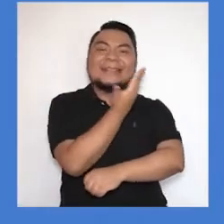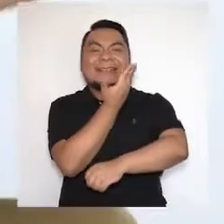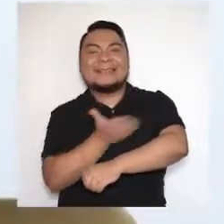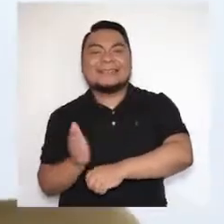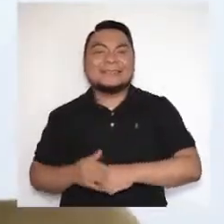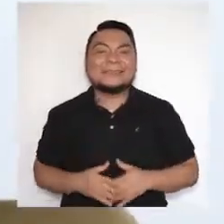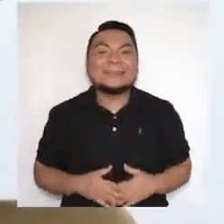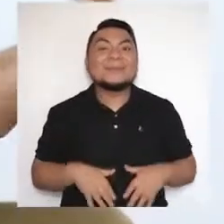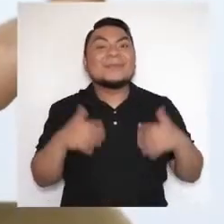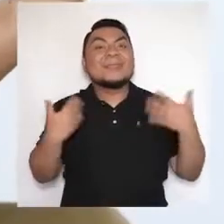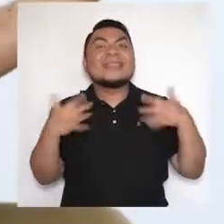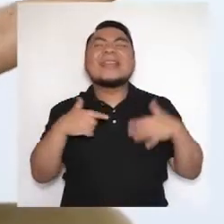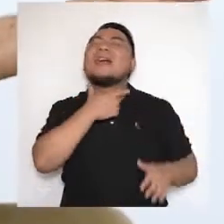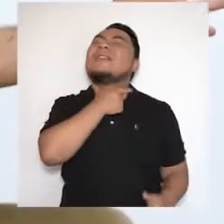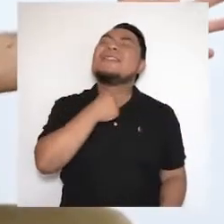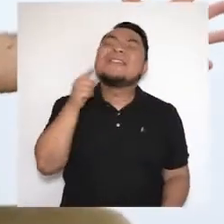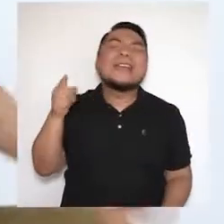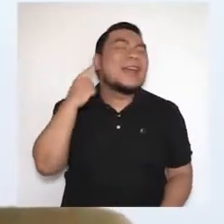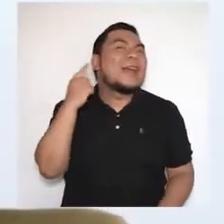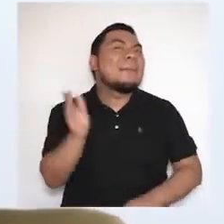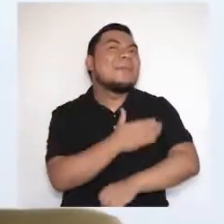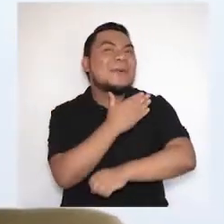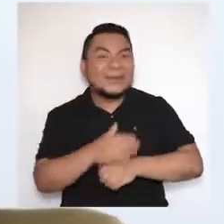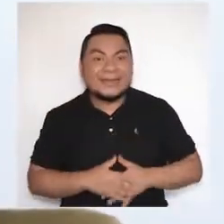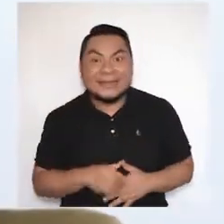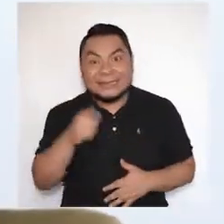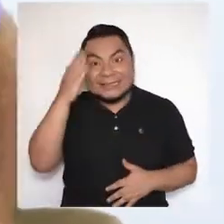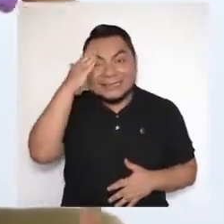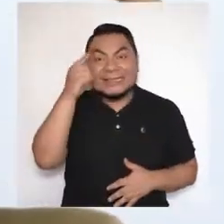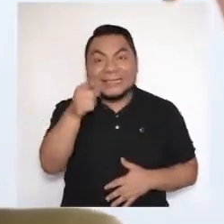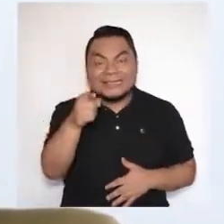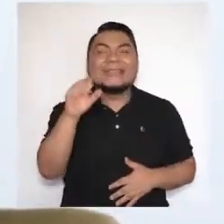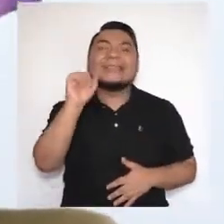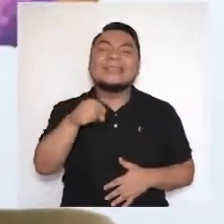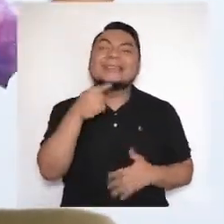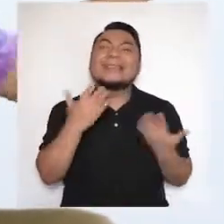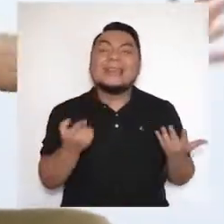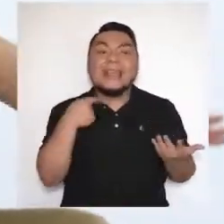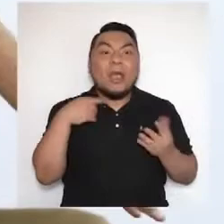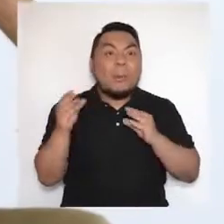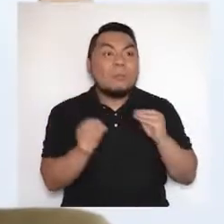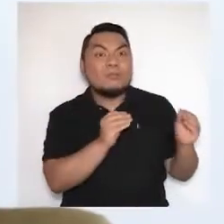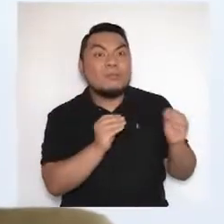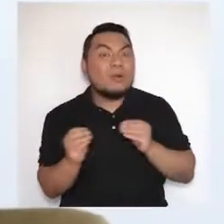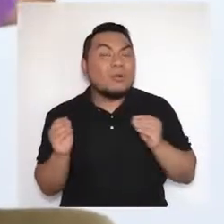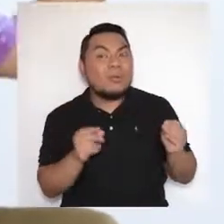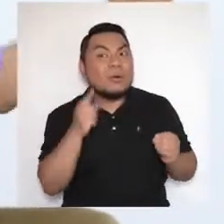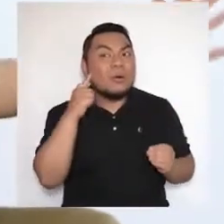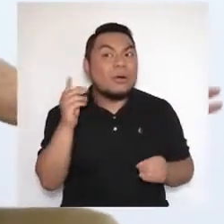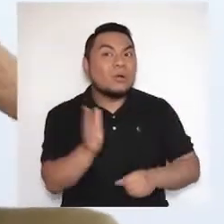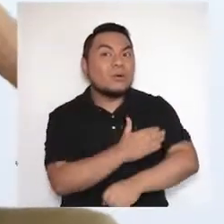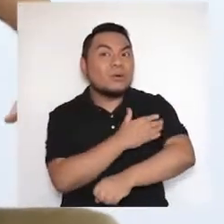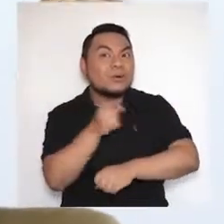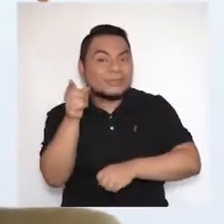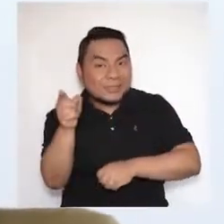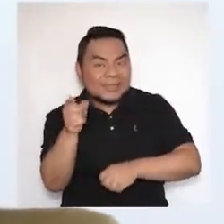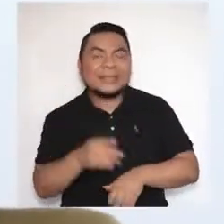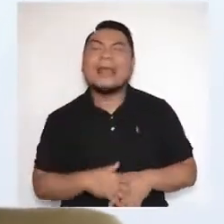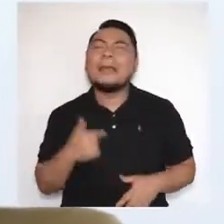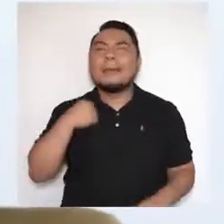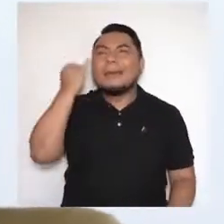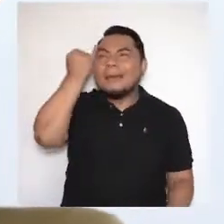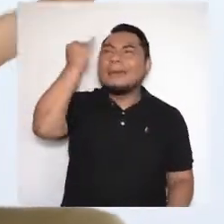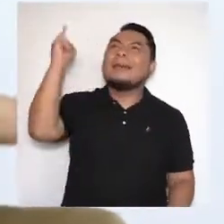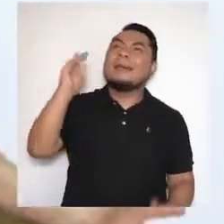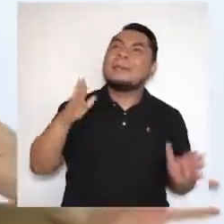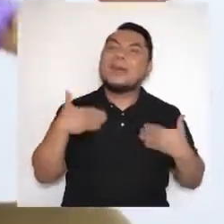ping. ¡Ay, me encanta esta canción! ¿Saben qué? Mientras me movía al ritmo de esa canción, me imaginaba